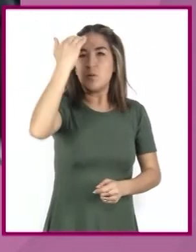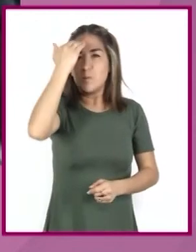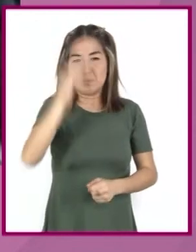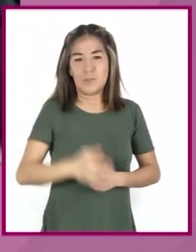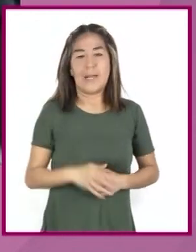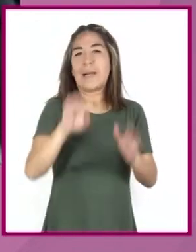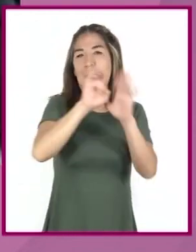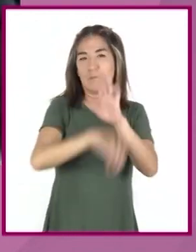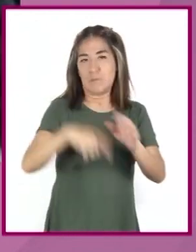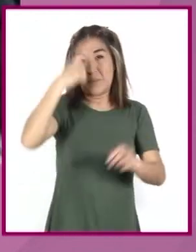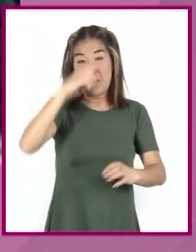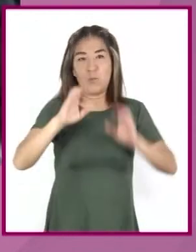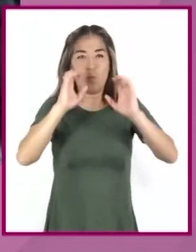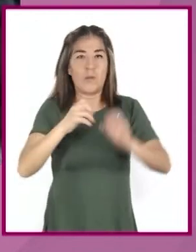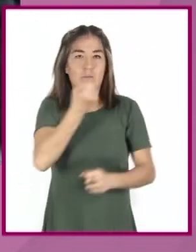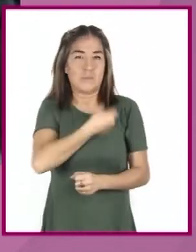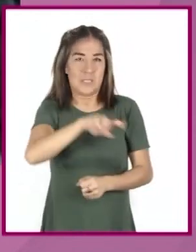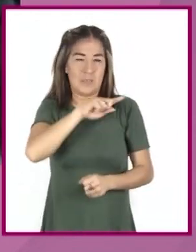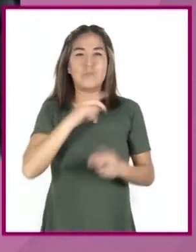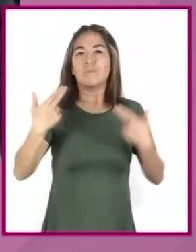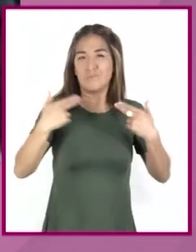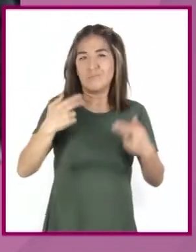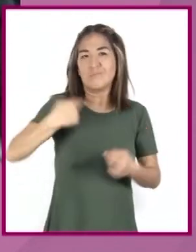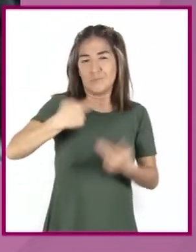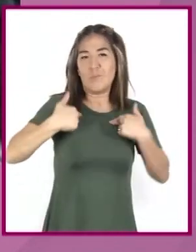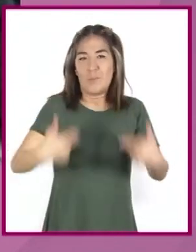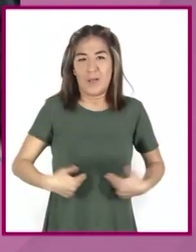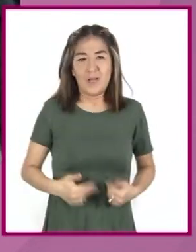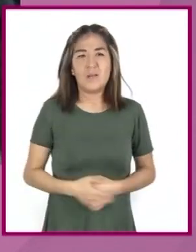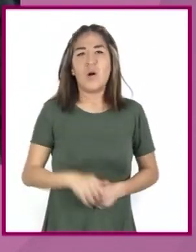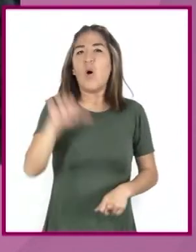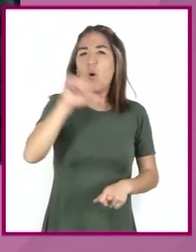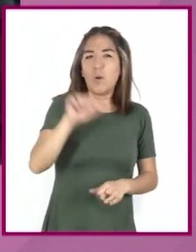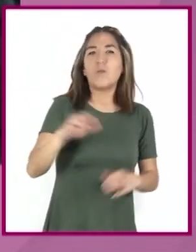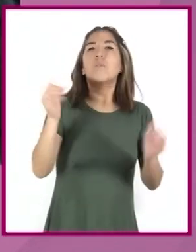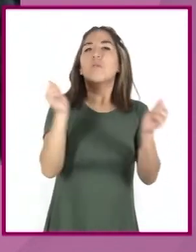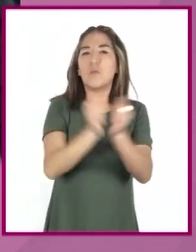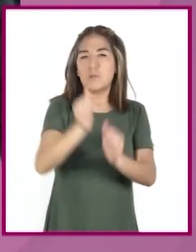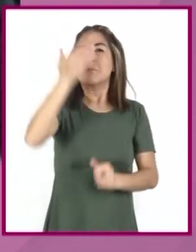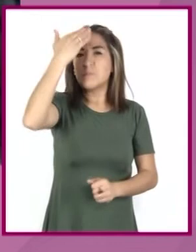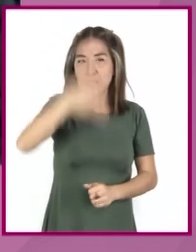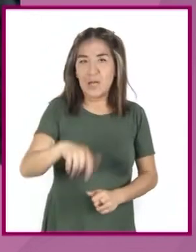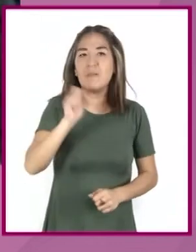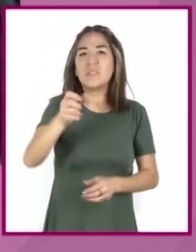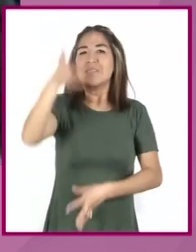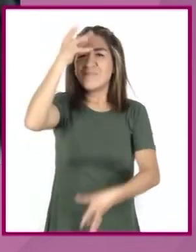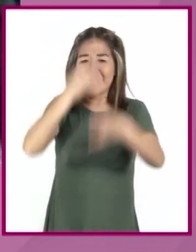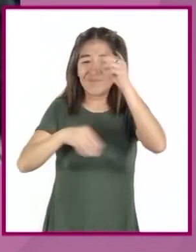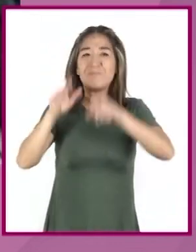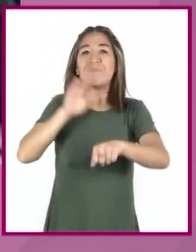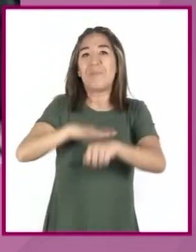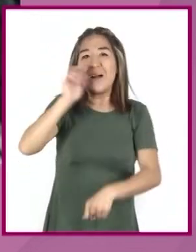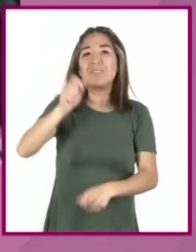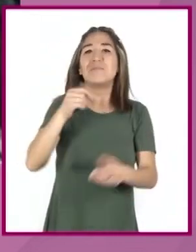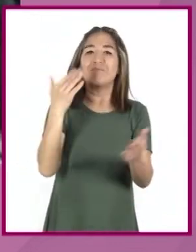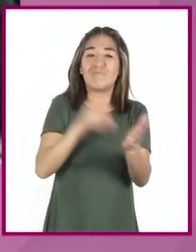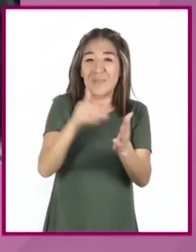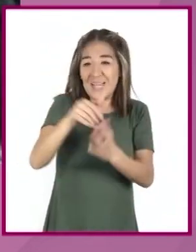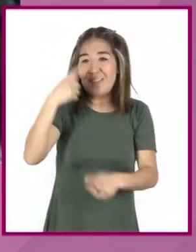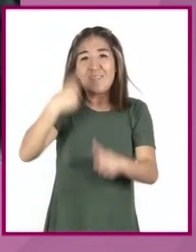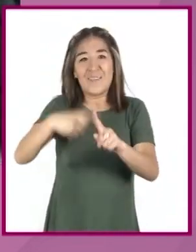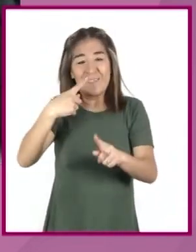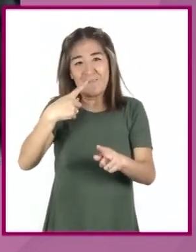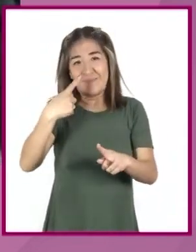cuidado de nuestra salud. Hoy en día tenemos conocimiento de cómo podemos combatir un gran número de enfermedades gracias a que sabemos